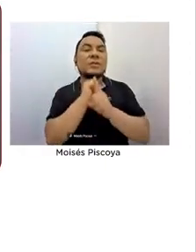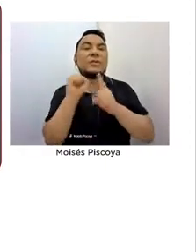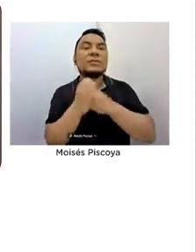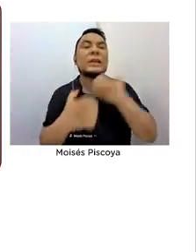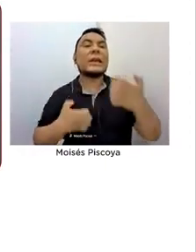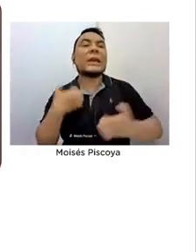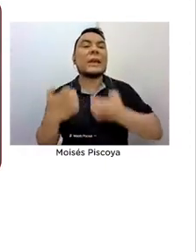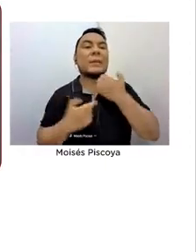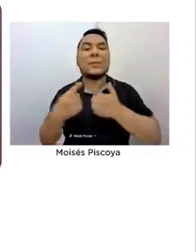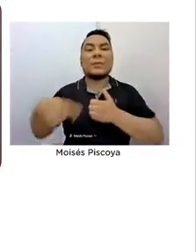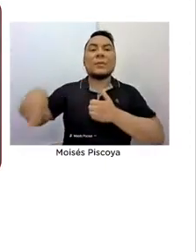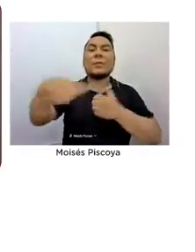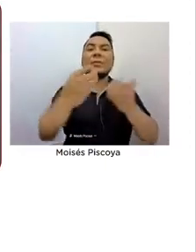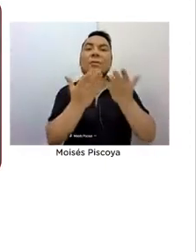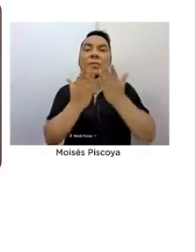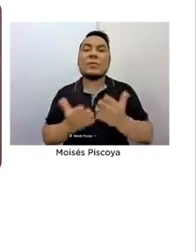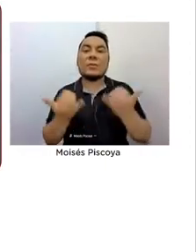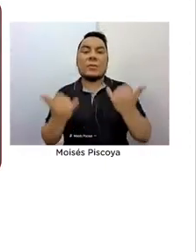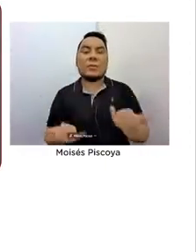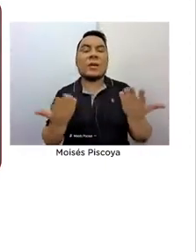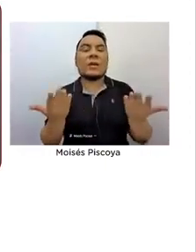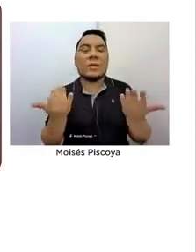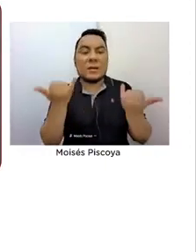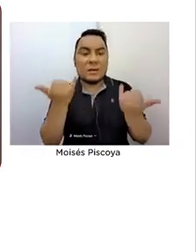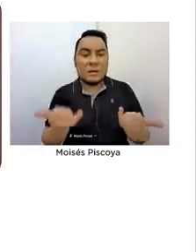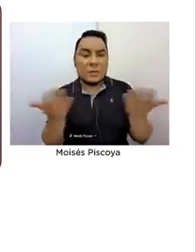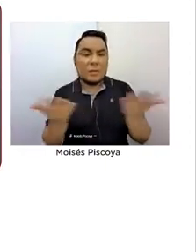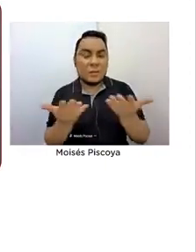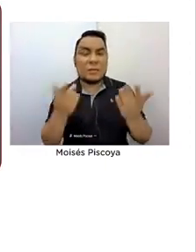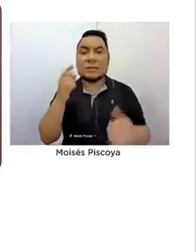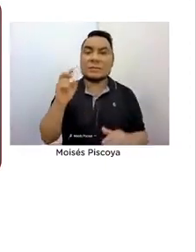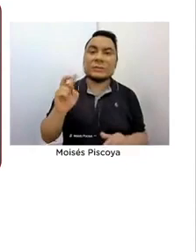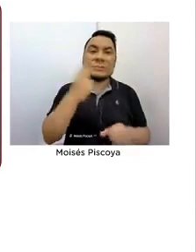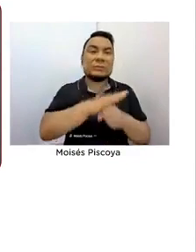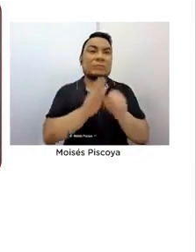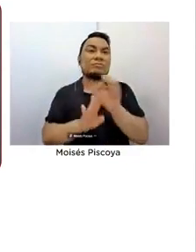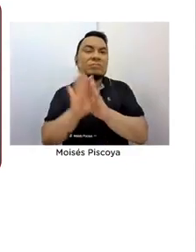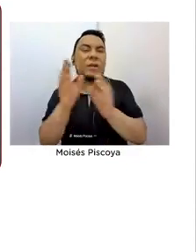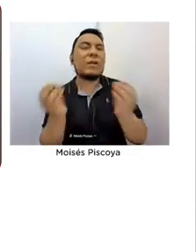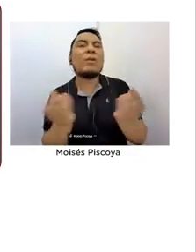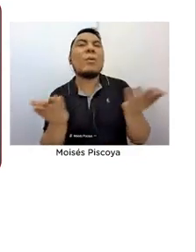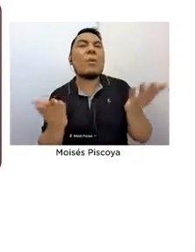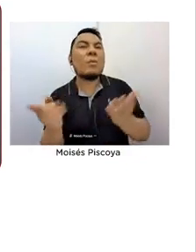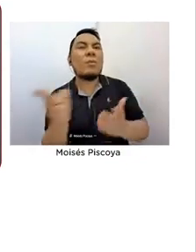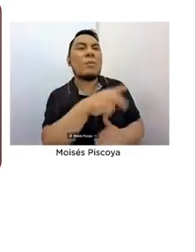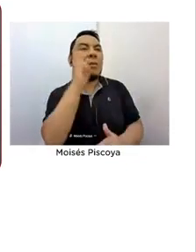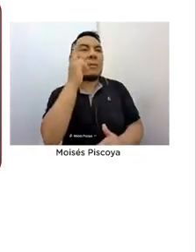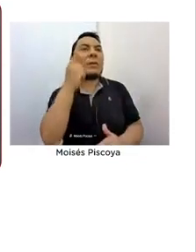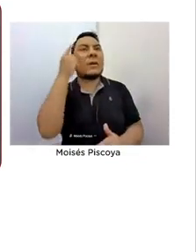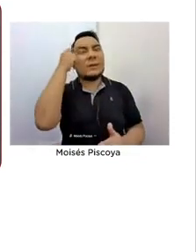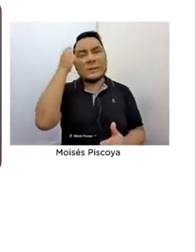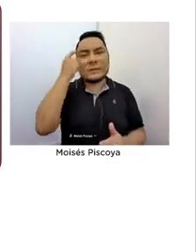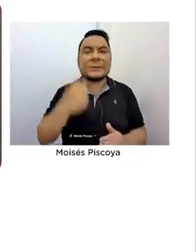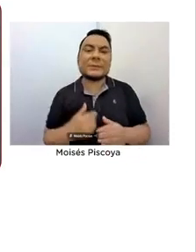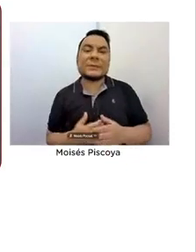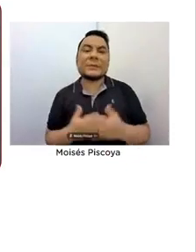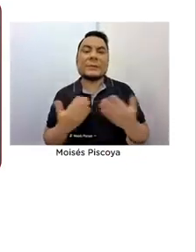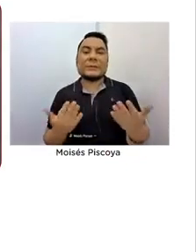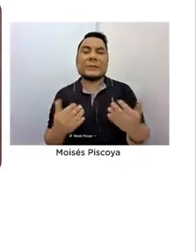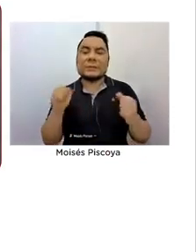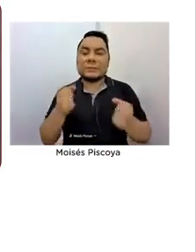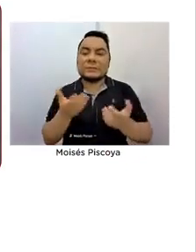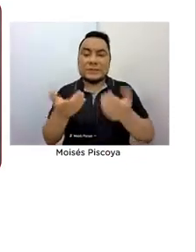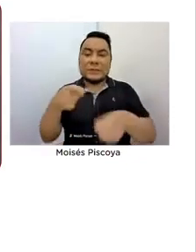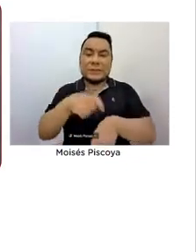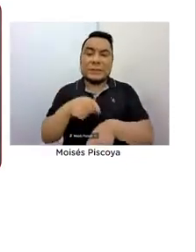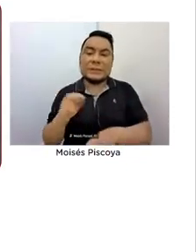del docente en el contexto actual de la segunda ola del COVID-19, considerando que por causa de esta